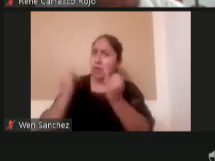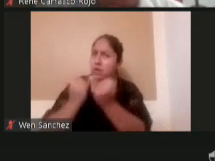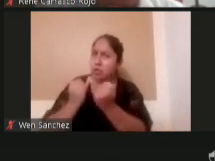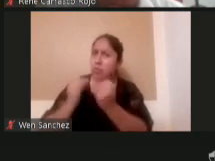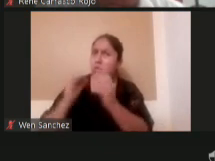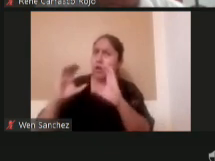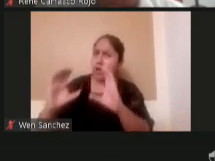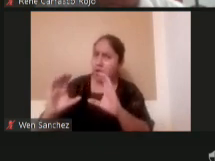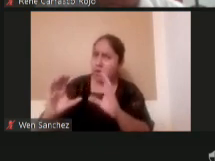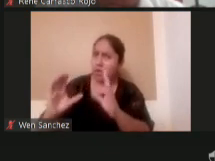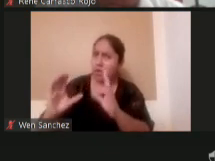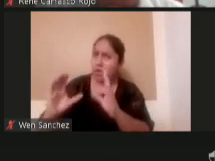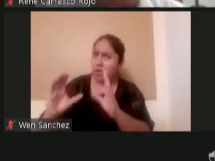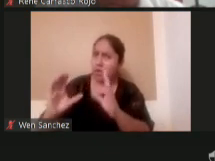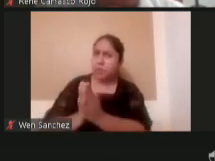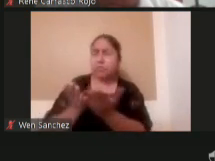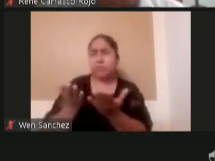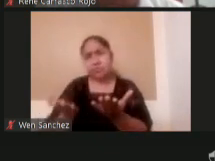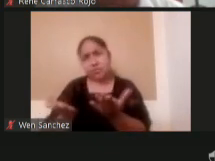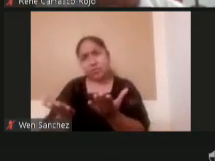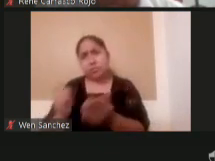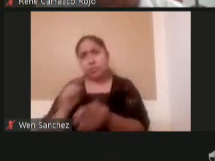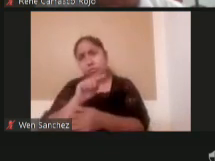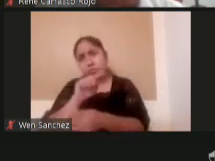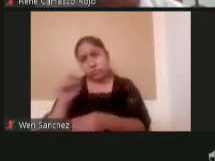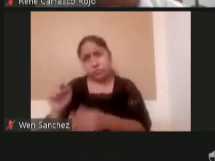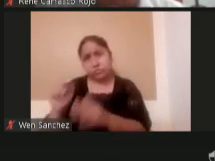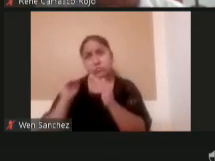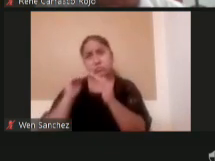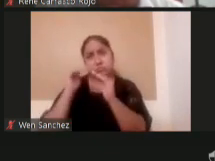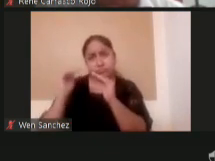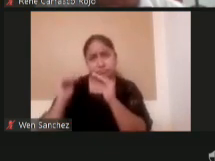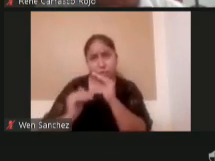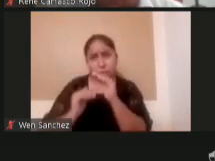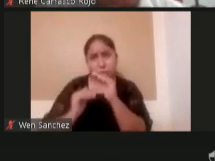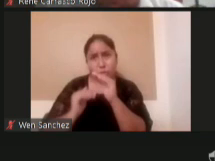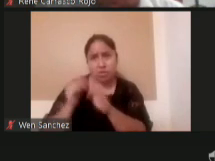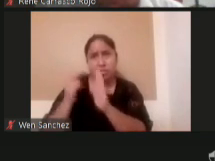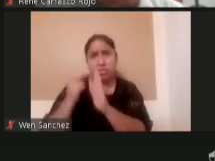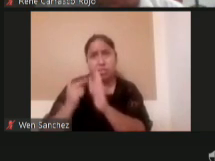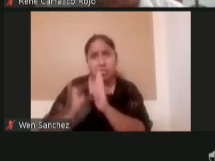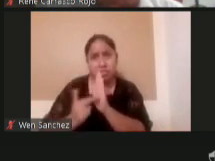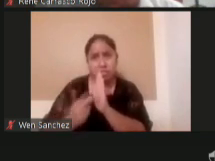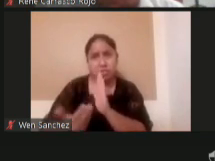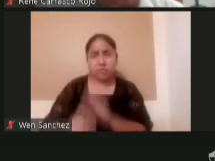por favor, que se suscriban al reglamento del ayuntamiento, por favor. Claro que sí.